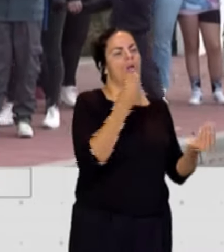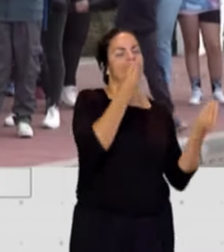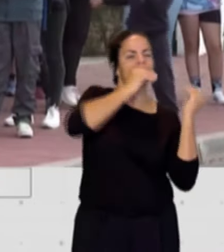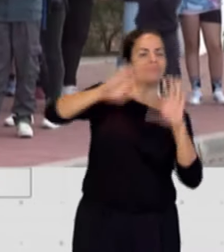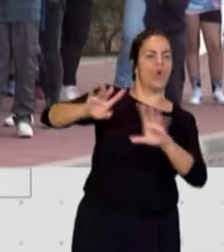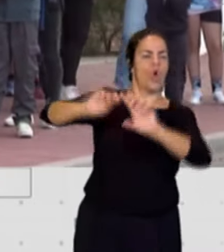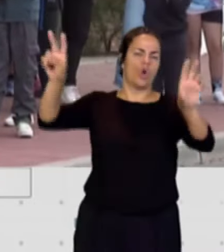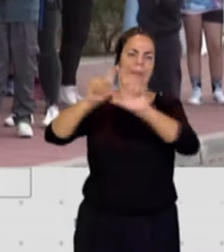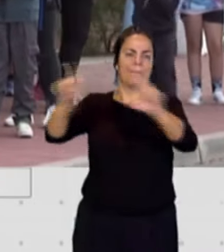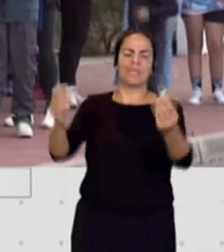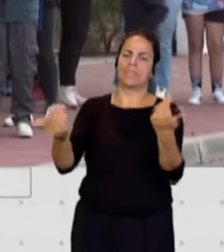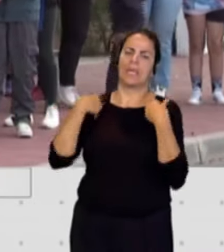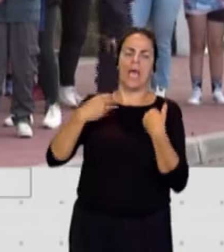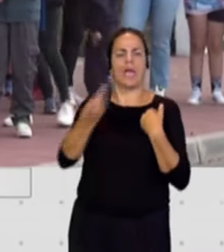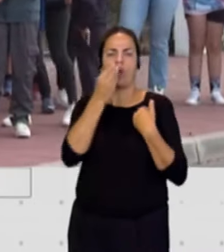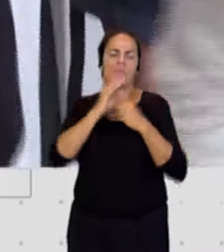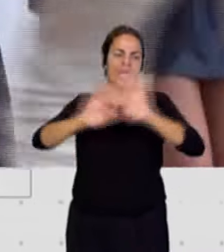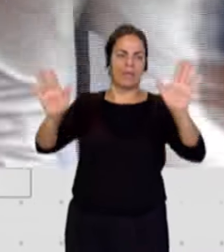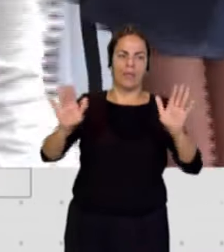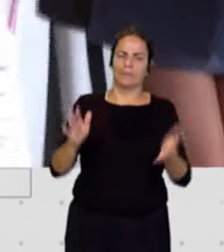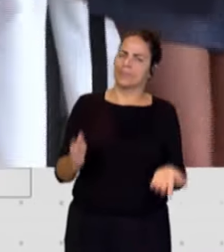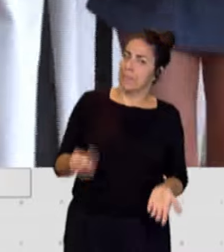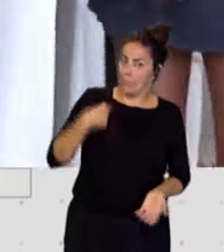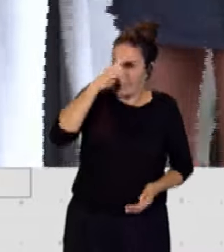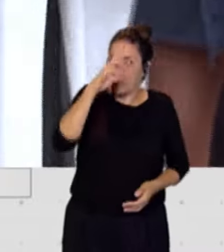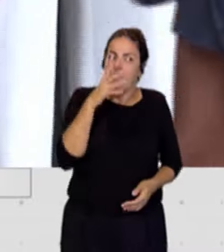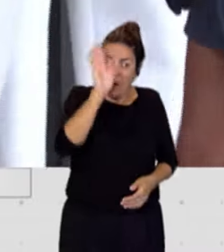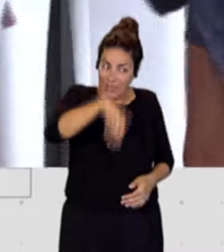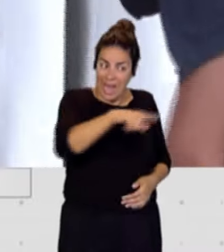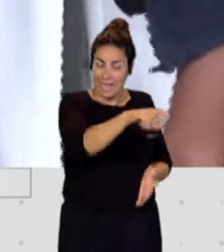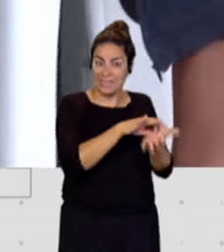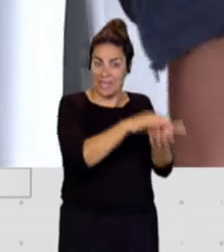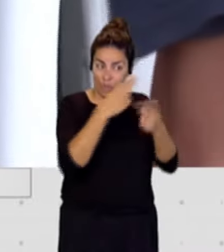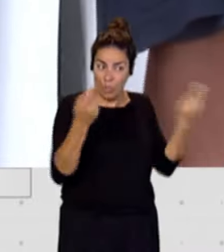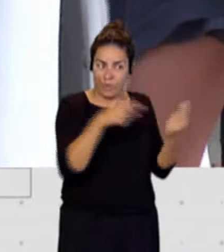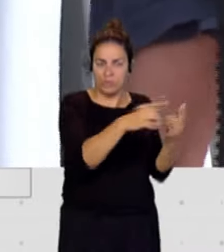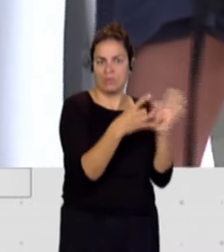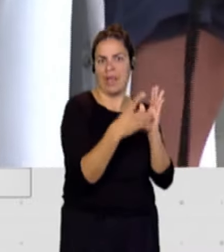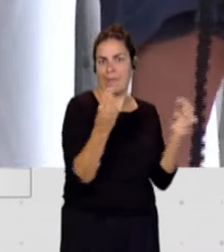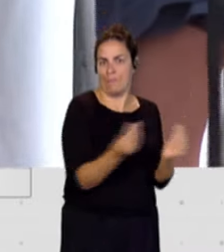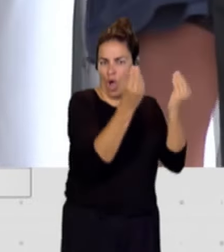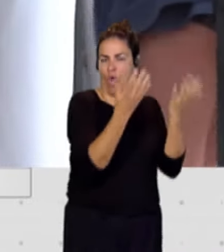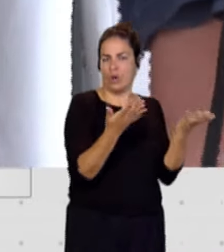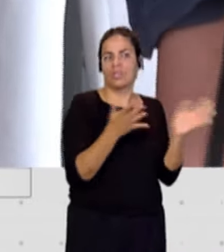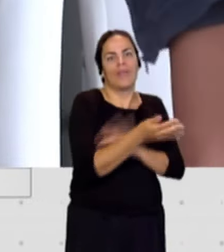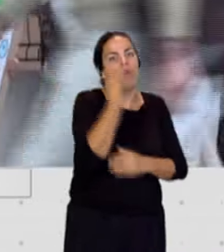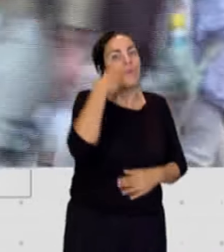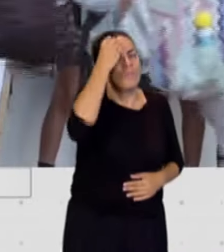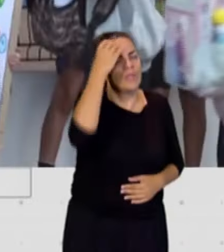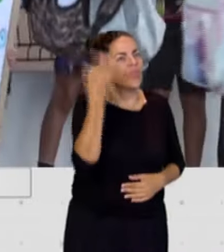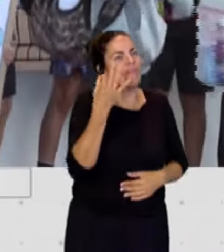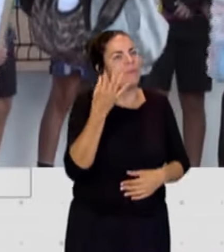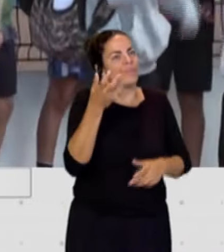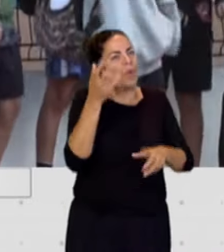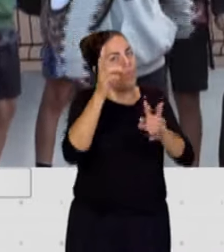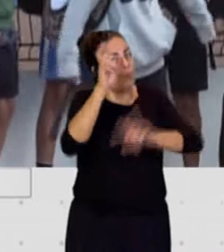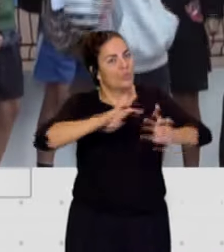servicios públicos son de mayor calidad entonces lo que hay que hacer es buscar una fórmula para tener una bolsa de empleo que es que además esto